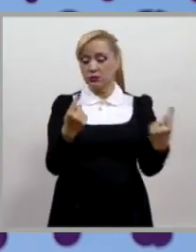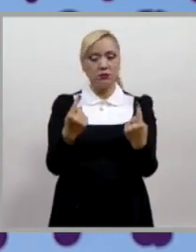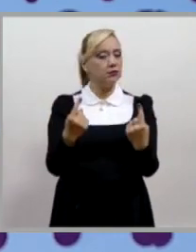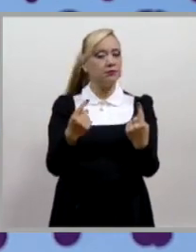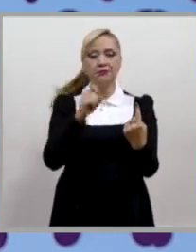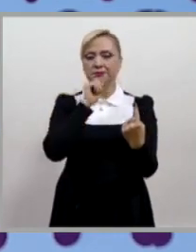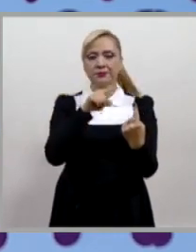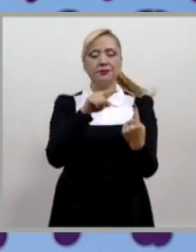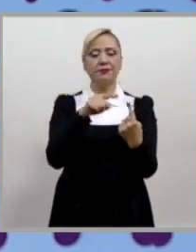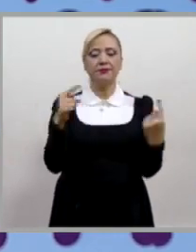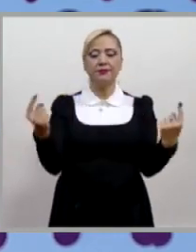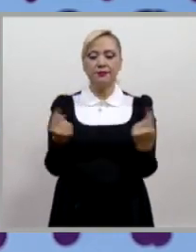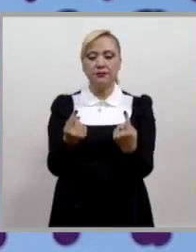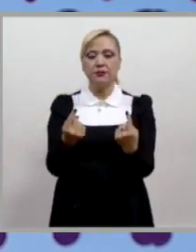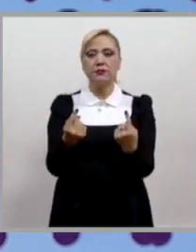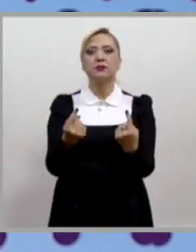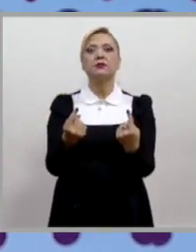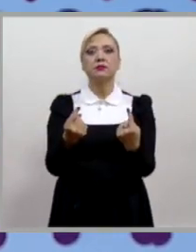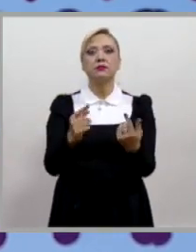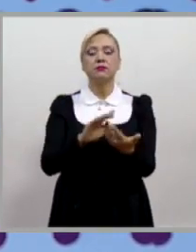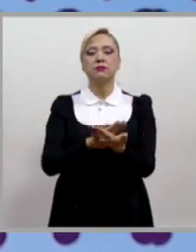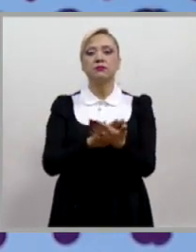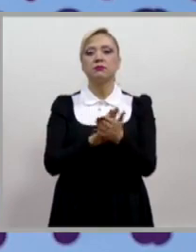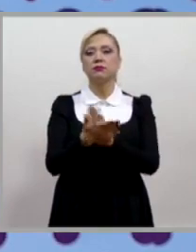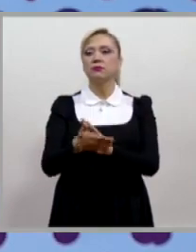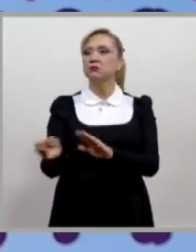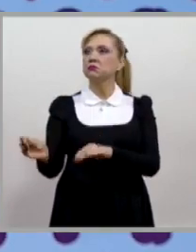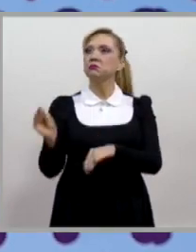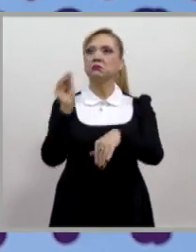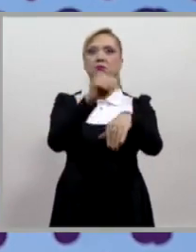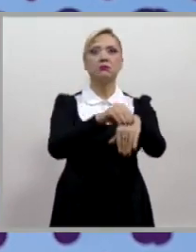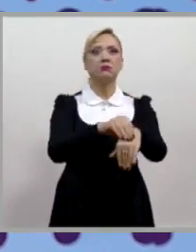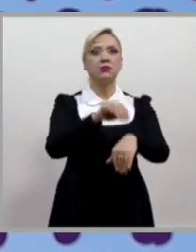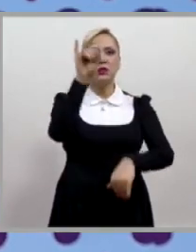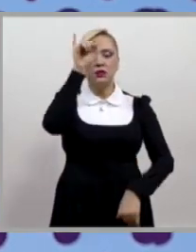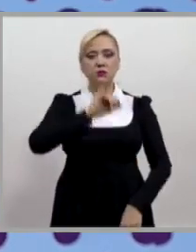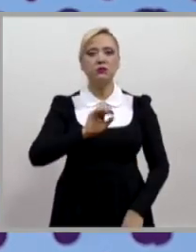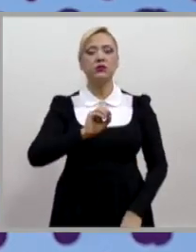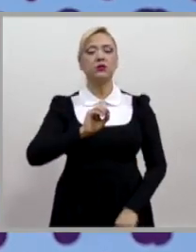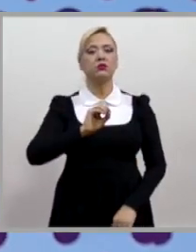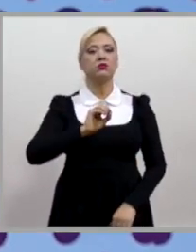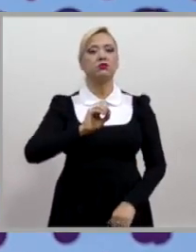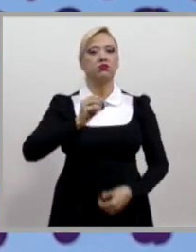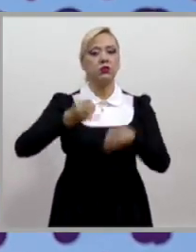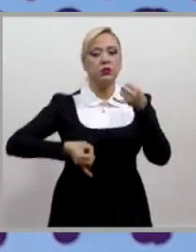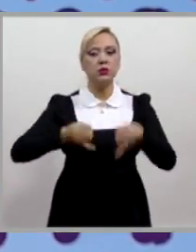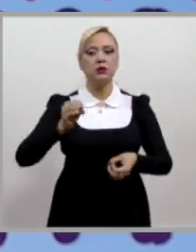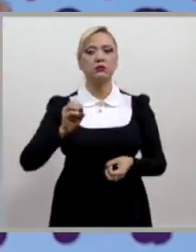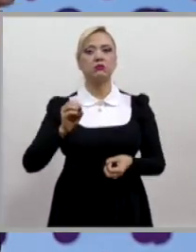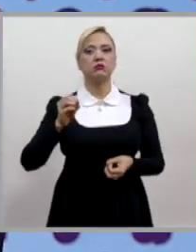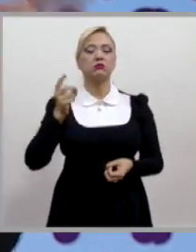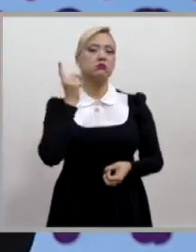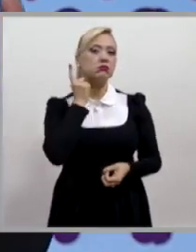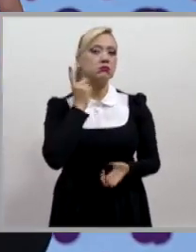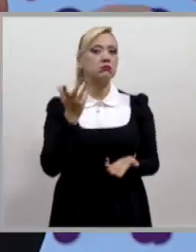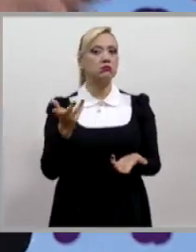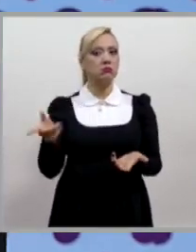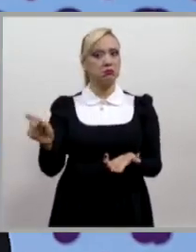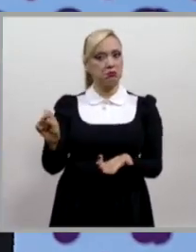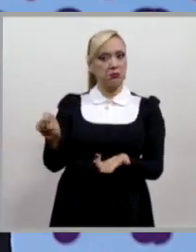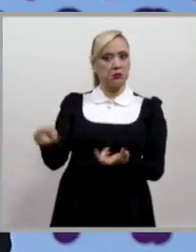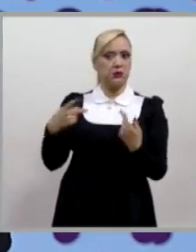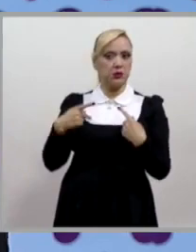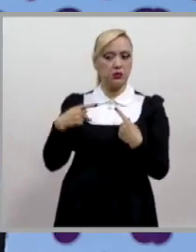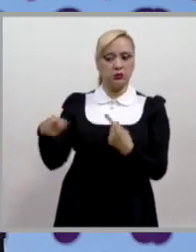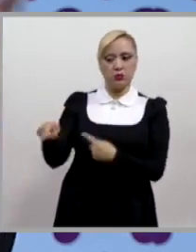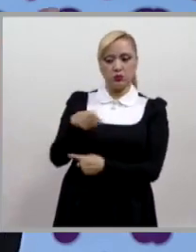mismo particular en determinado momento es quien se convierte en autoridad. Es decir, al final de cuentas, quien termina transgrediendo y violando derechos humanos somos los